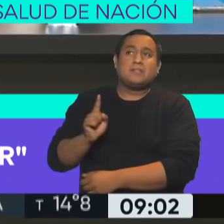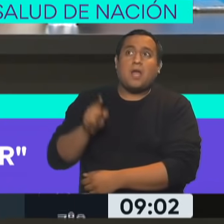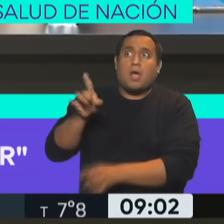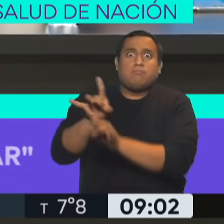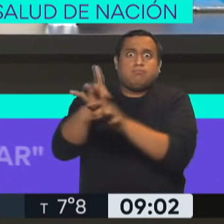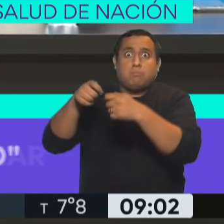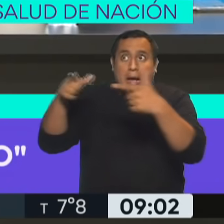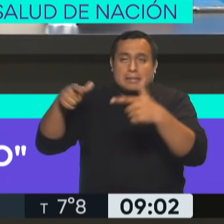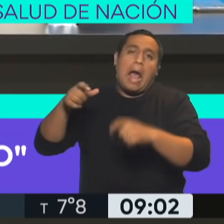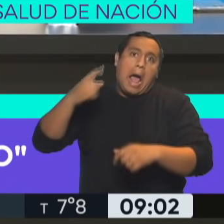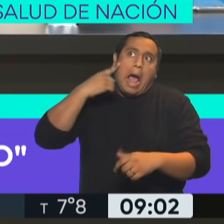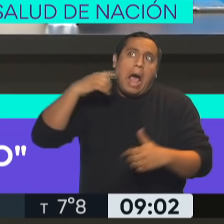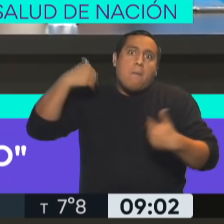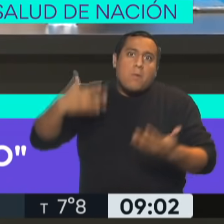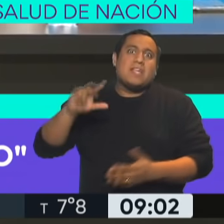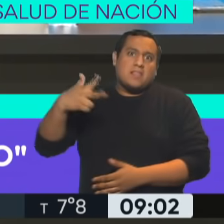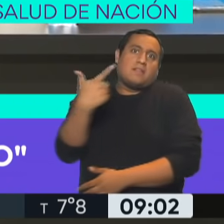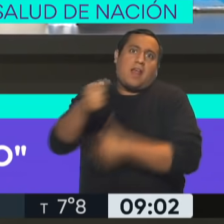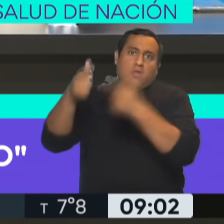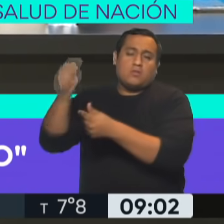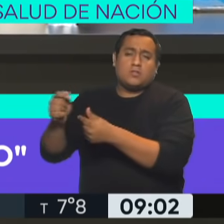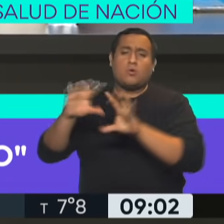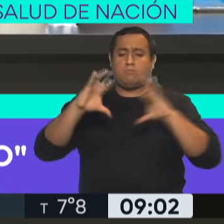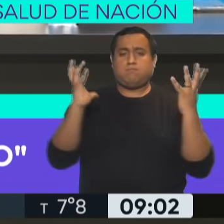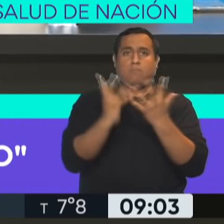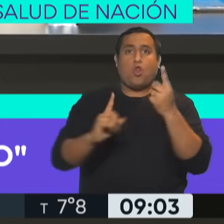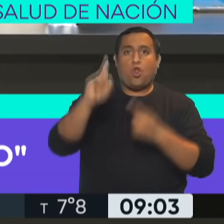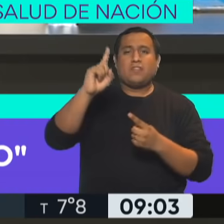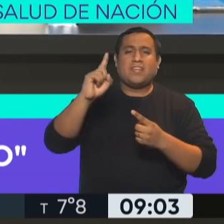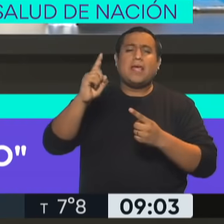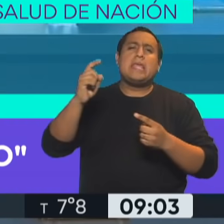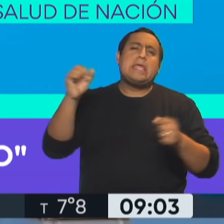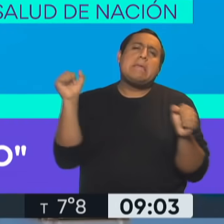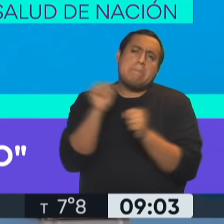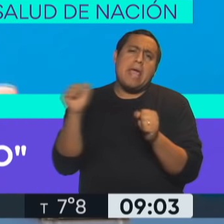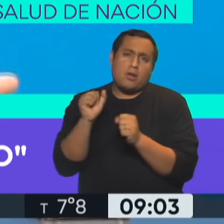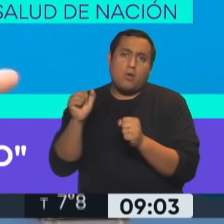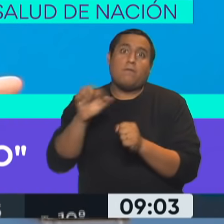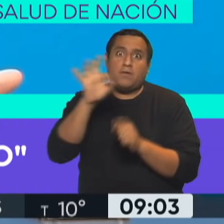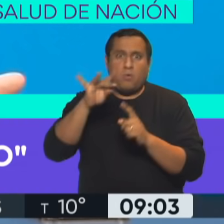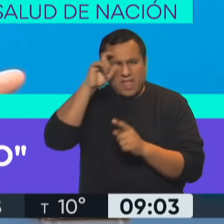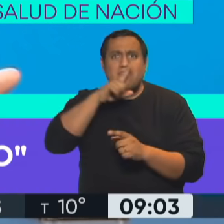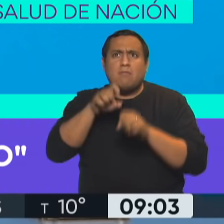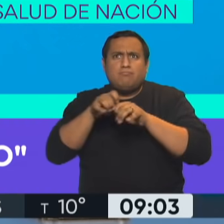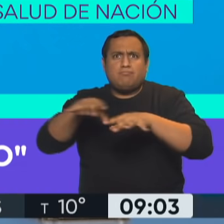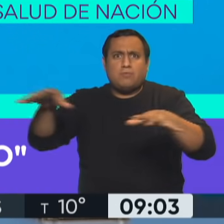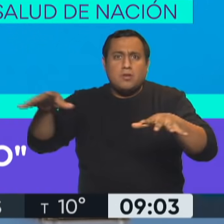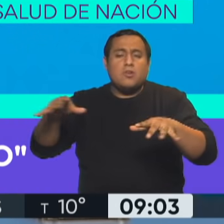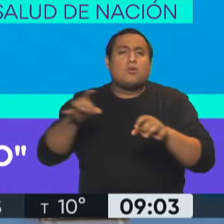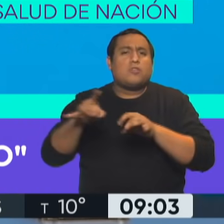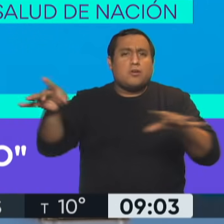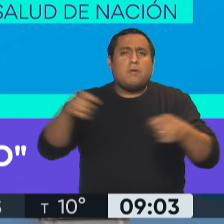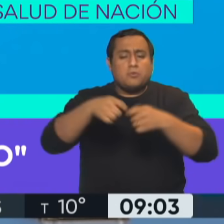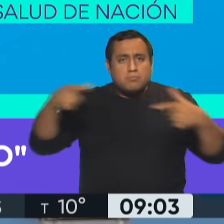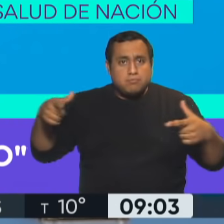o fundamentalmente en el hemisferio norte que están en invierno con una circulación predominante de Delta, un aumento importante del número de casos. No